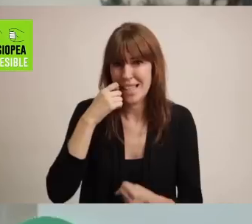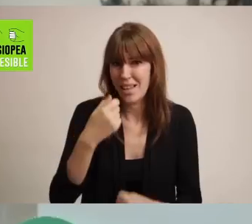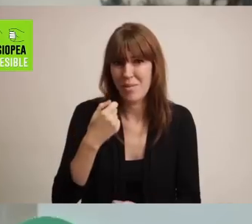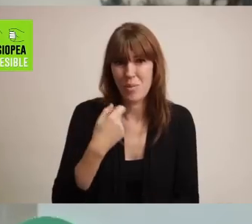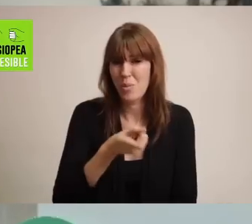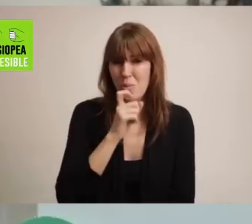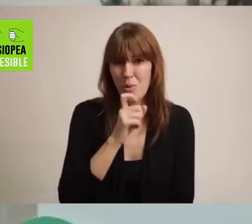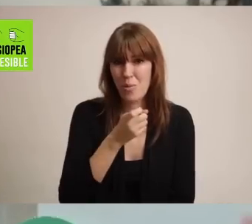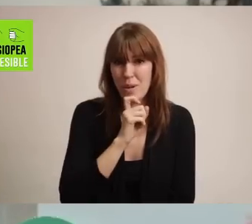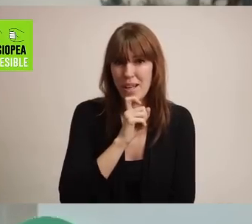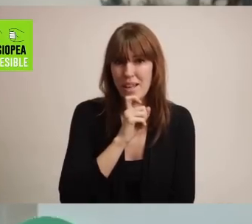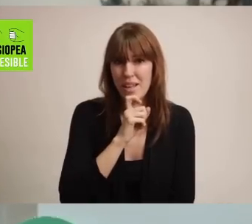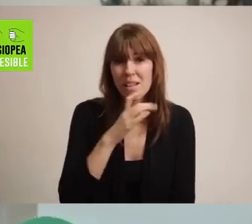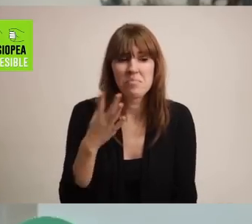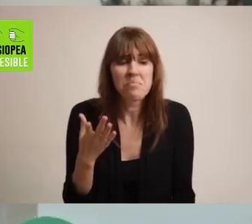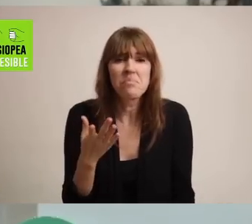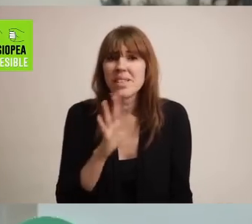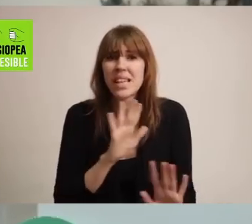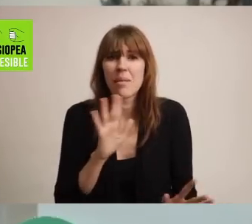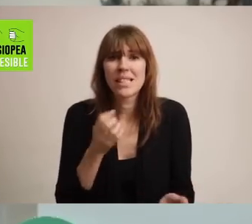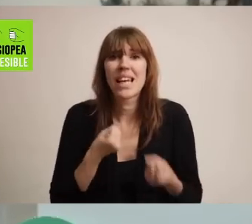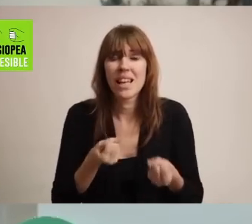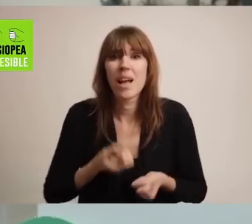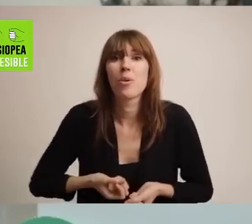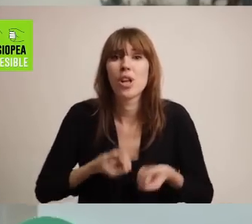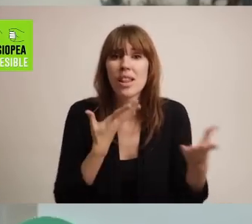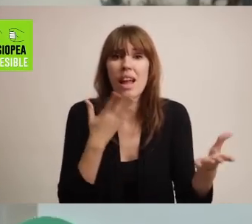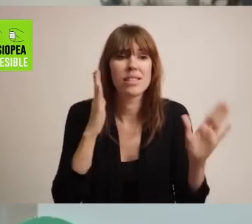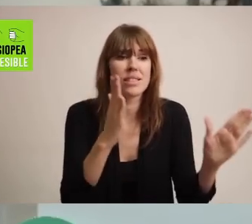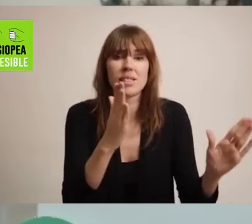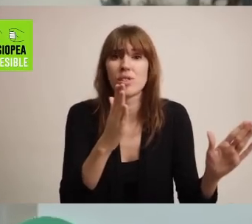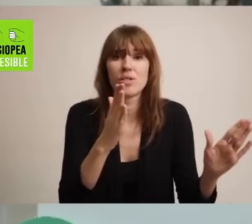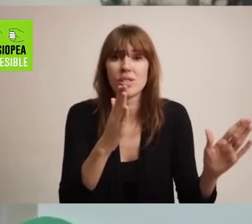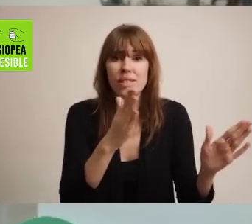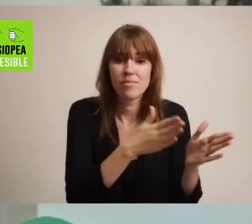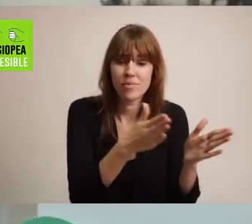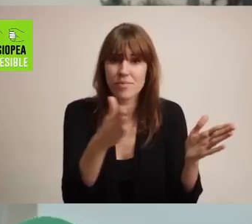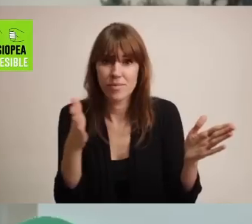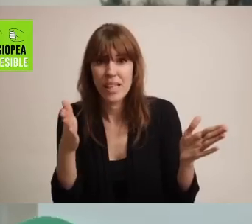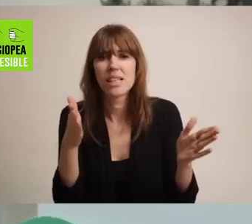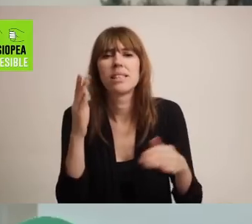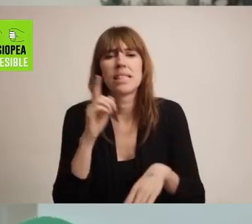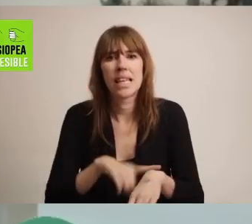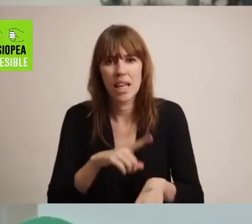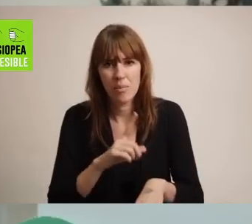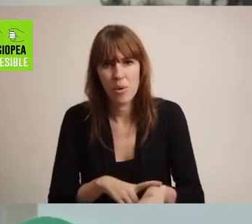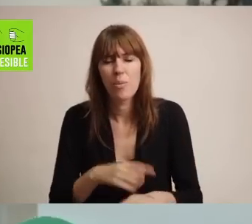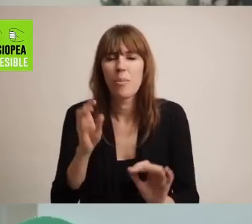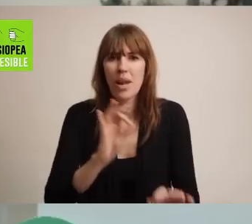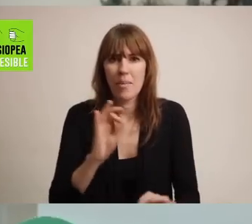compleja. No es solo proyectar energía, como se piensa. Por eso se necesita un tiempo, una